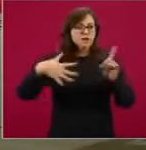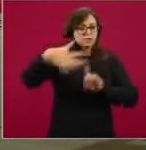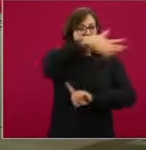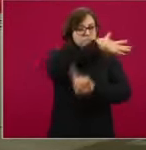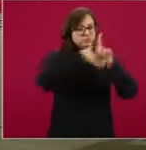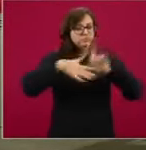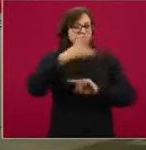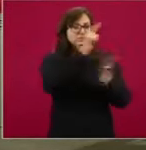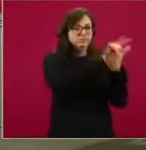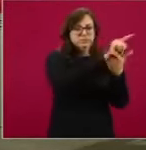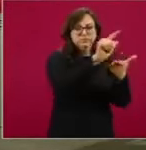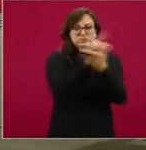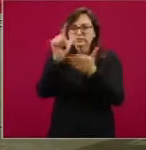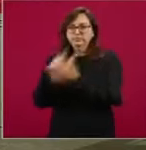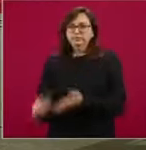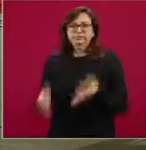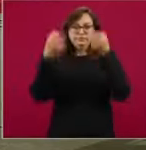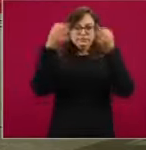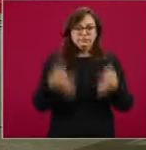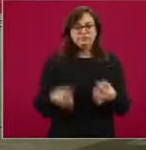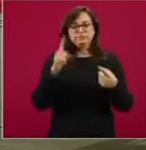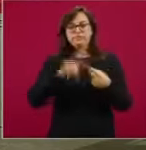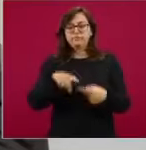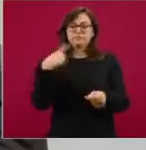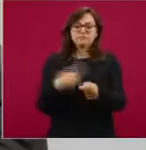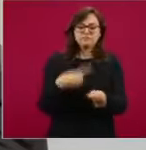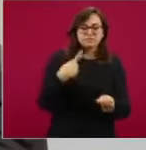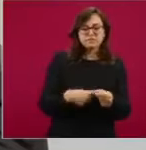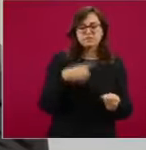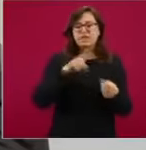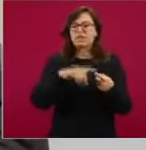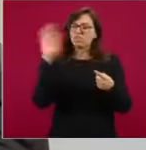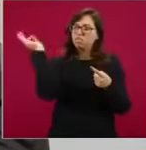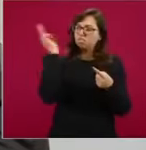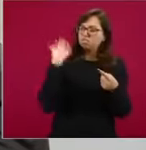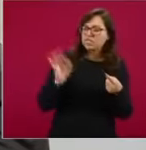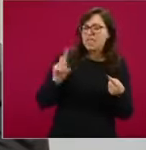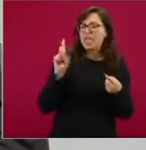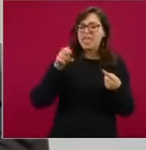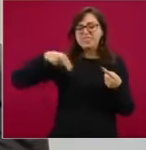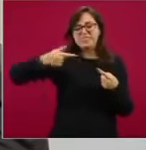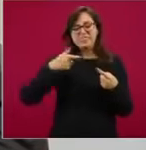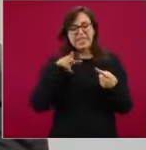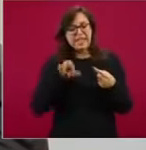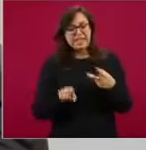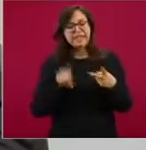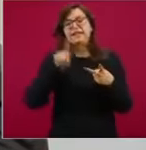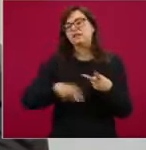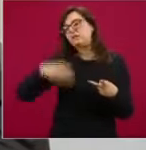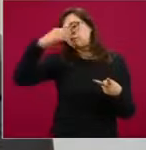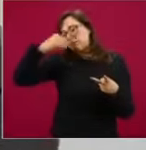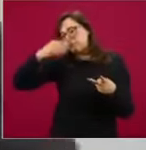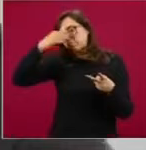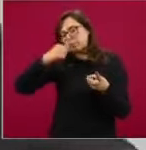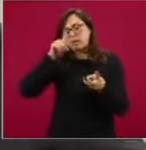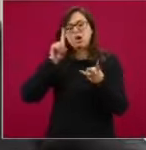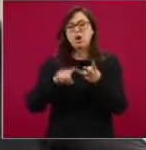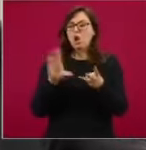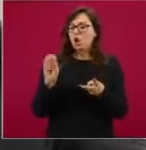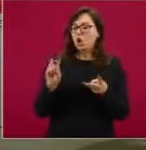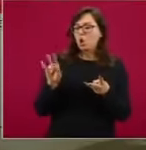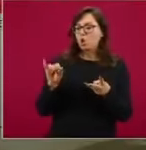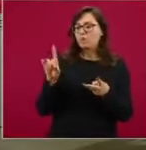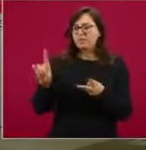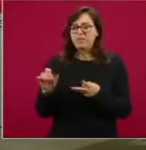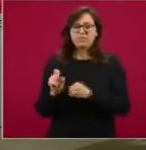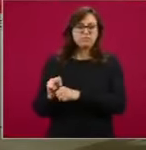de posible contaminación por dengue, influenza, por COVID. Para ello se han desplegado una serie de medidas estratégicas, se ha hecho